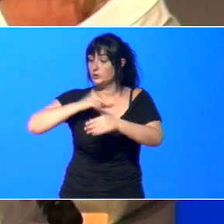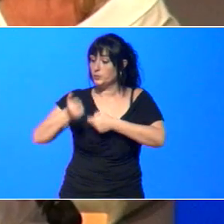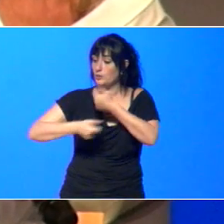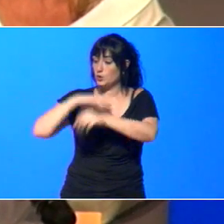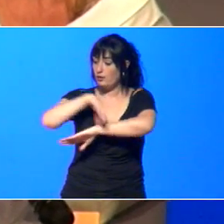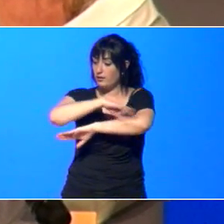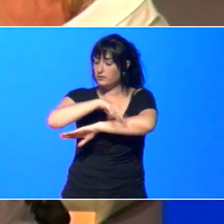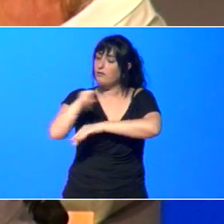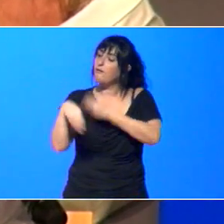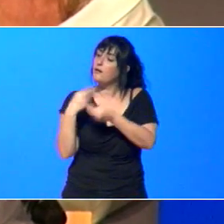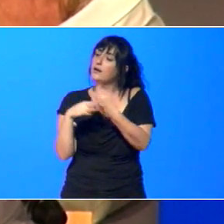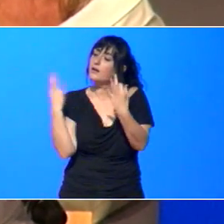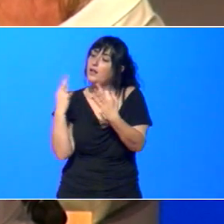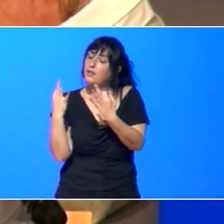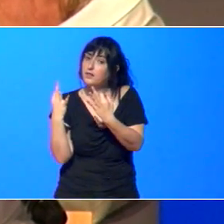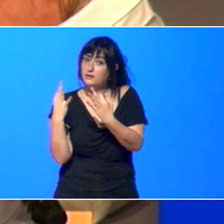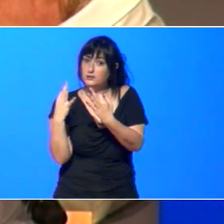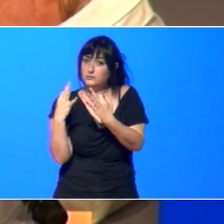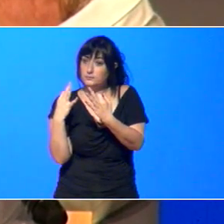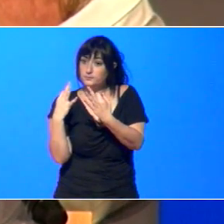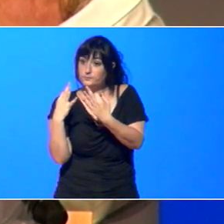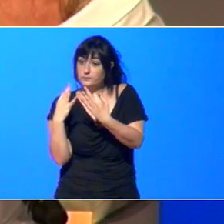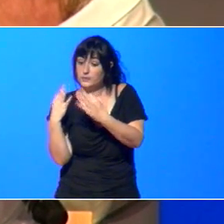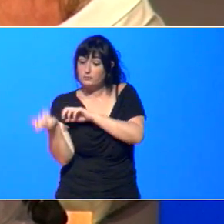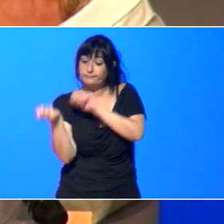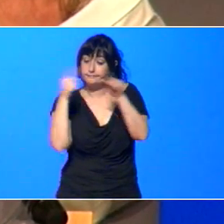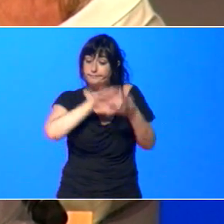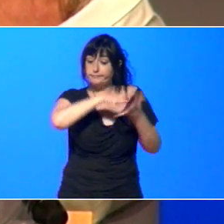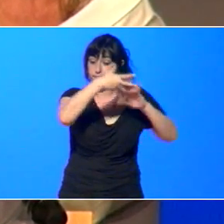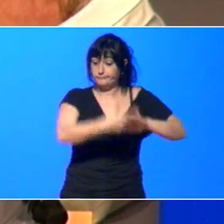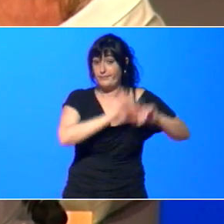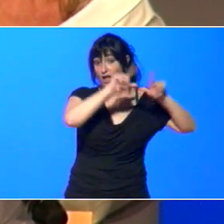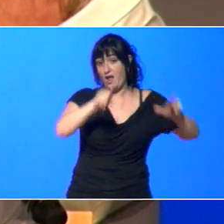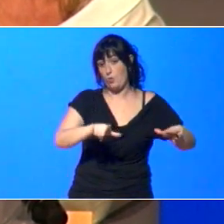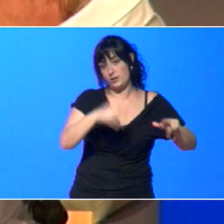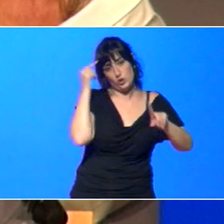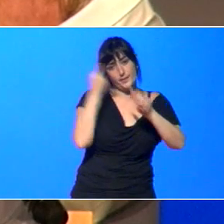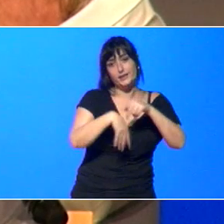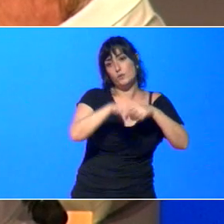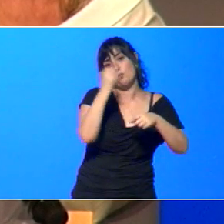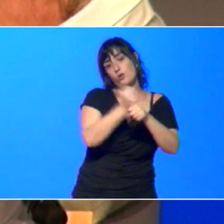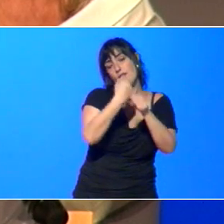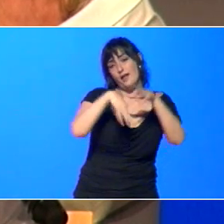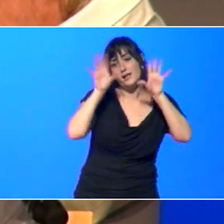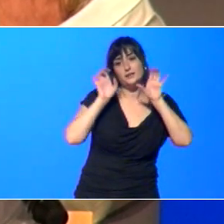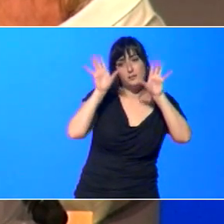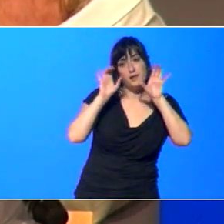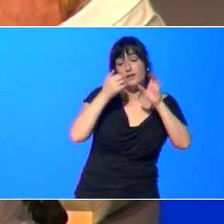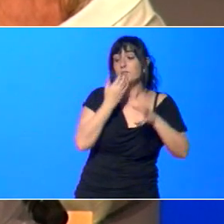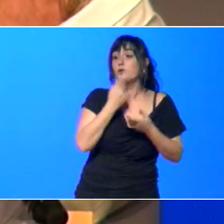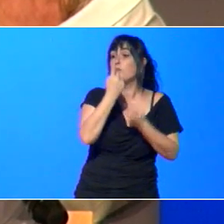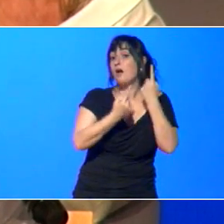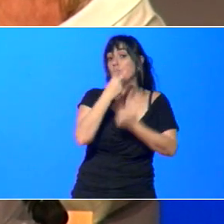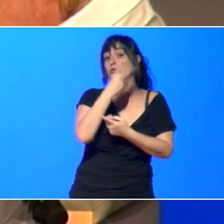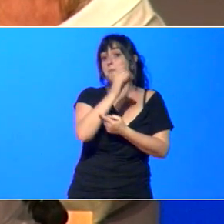que tengamos pues bueno, pues las aulas de aprendizaje de tareas, ¿no? Entre los 16 y los 20 años, muchos chavales que salen con 20, 21 años